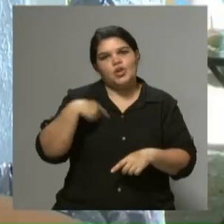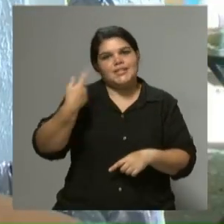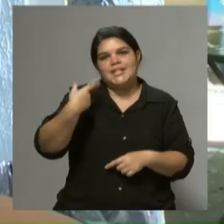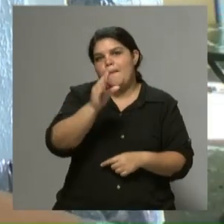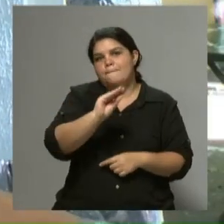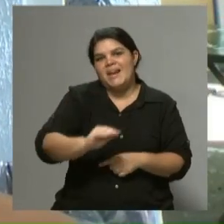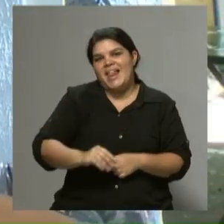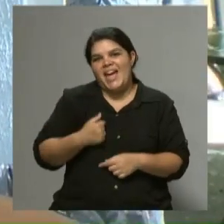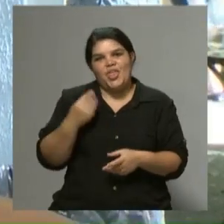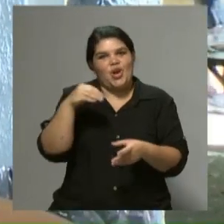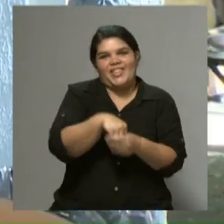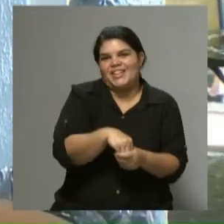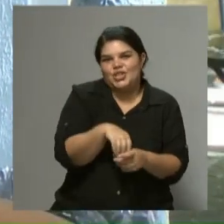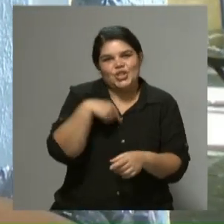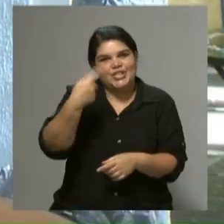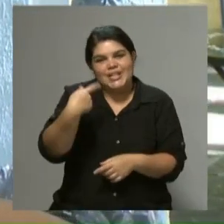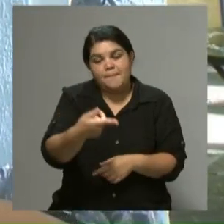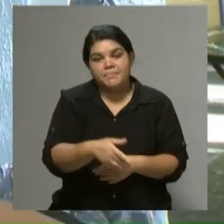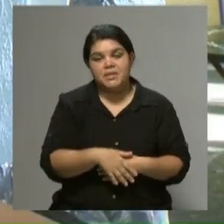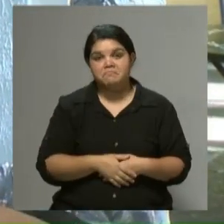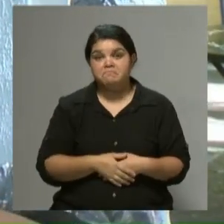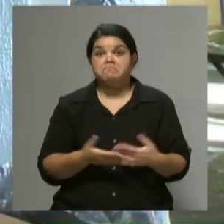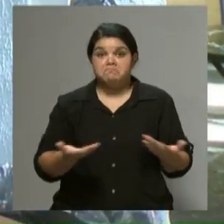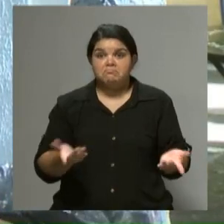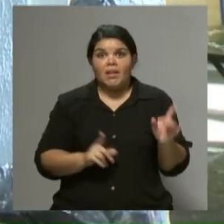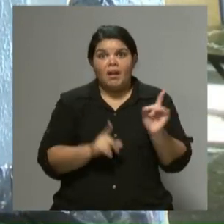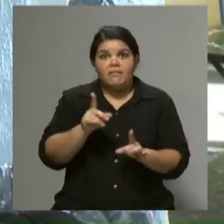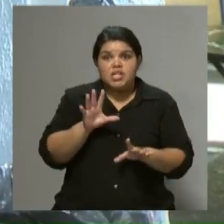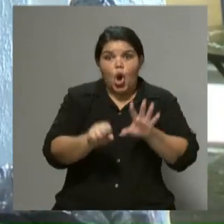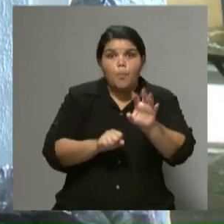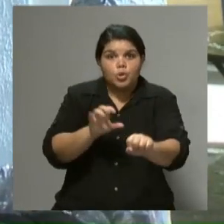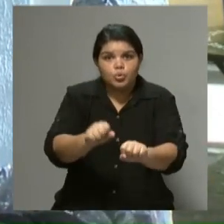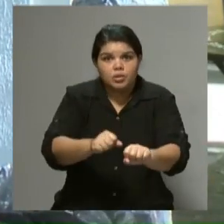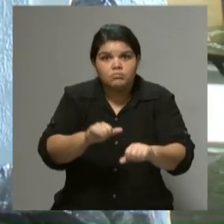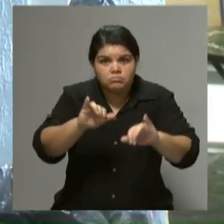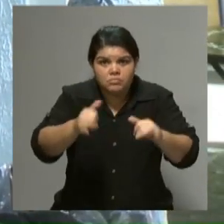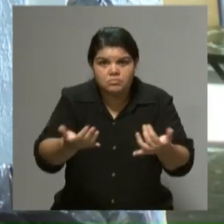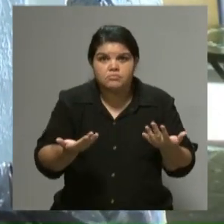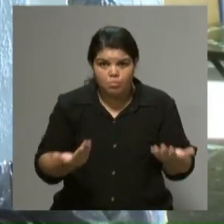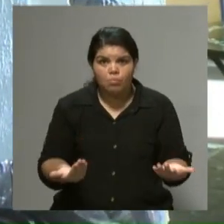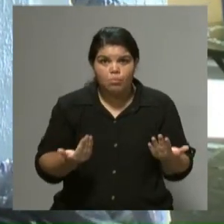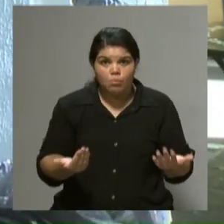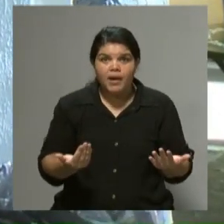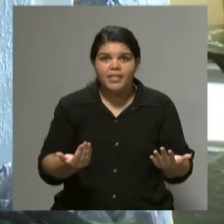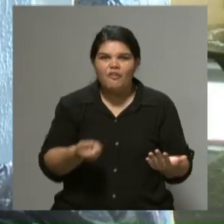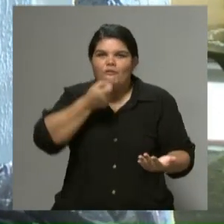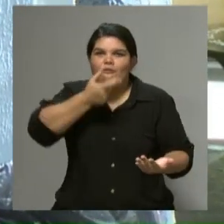Hay oportunidades, por ahí también hay que buscarlas, no es que van a llegar así nomás,